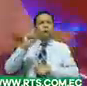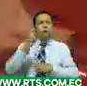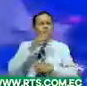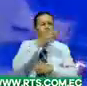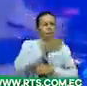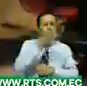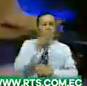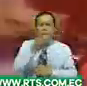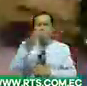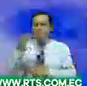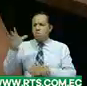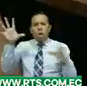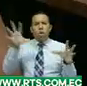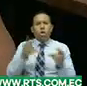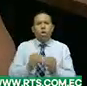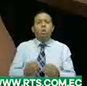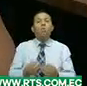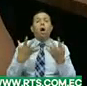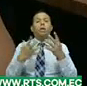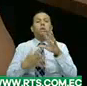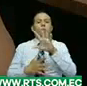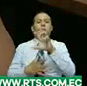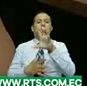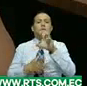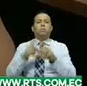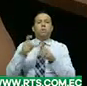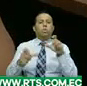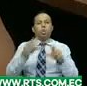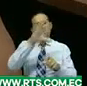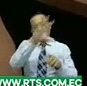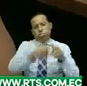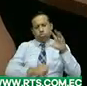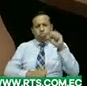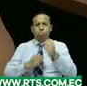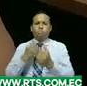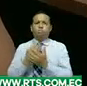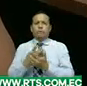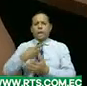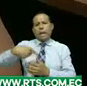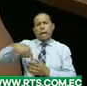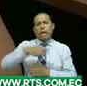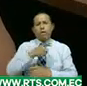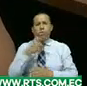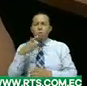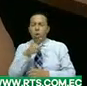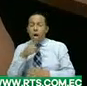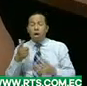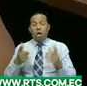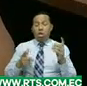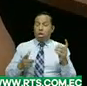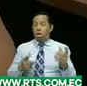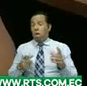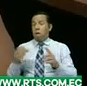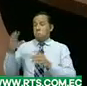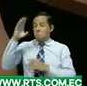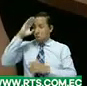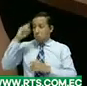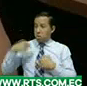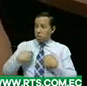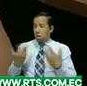personas detenidas. Que han estado bajo efectos del alcohol y han querido agredir al servidor policial. En este caso hemos